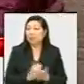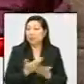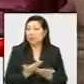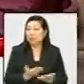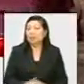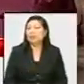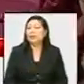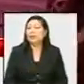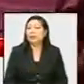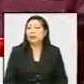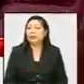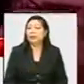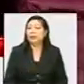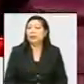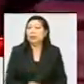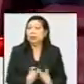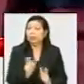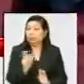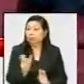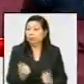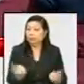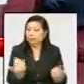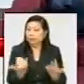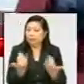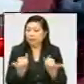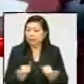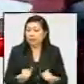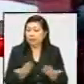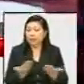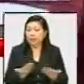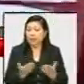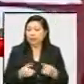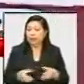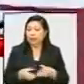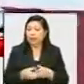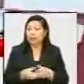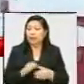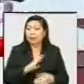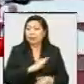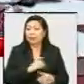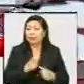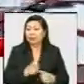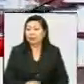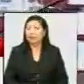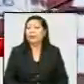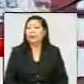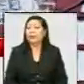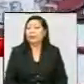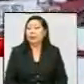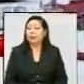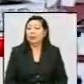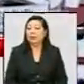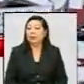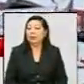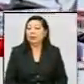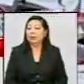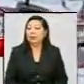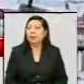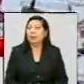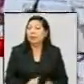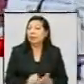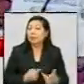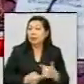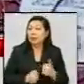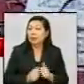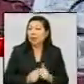a usted y a los congresistas que están presentes en este momento en la Comisión de Fiscalización y Contraloría. Estamos aquí